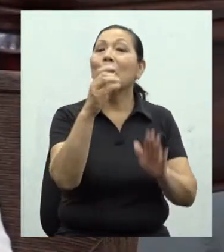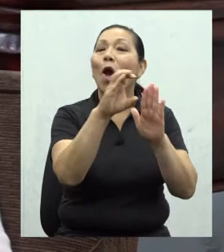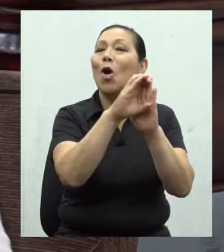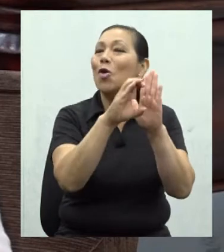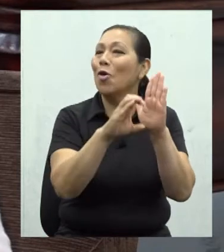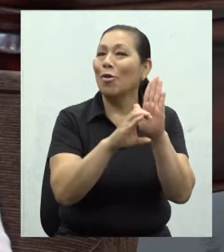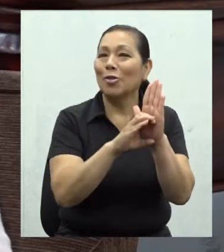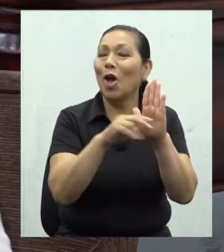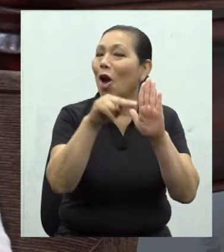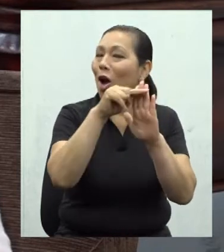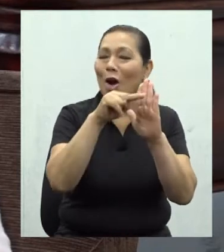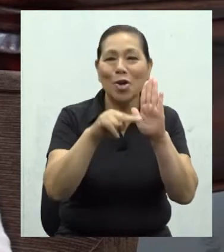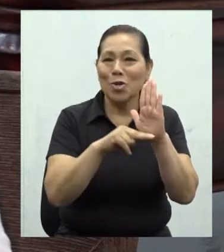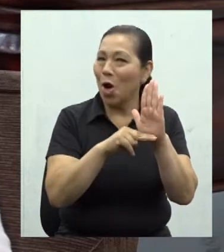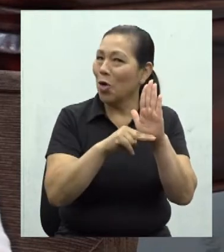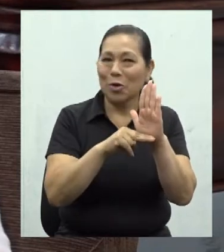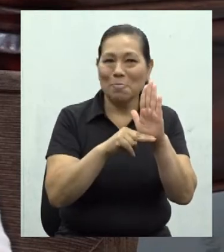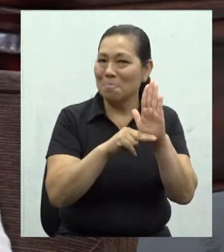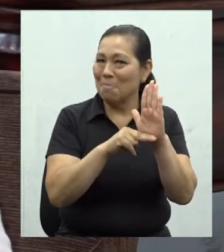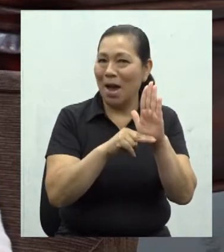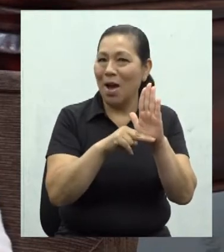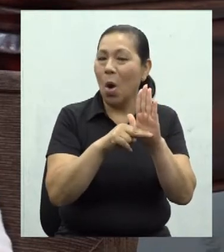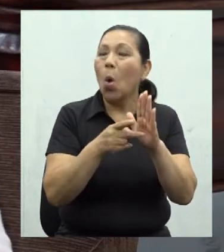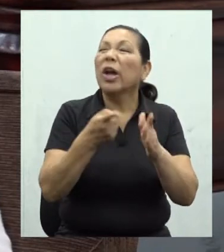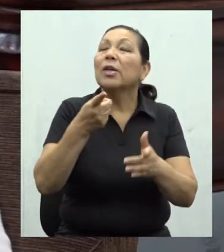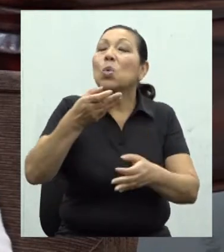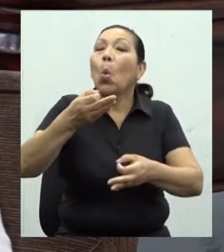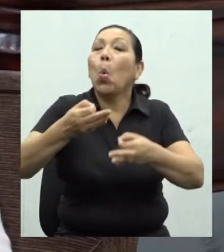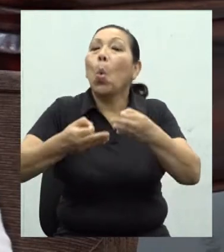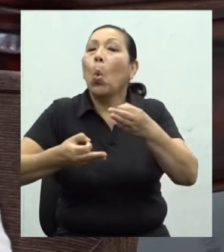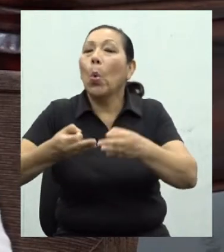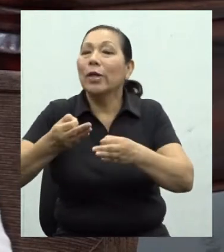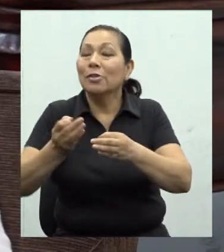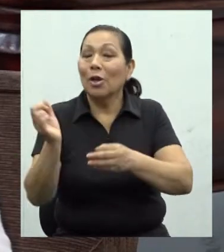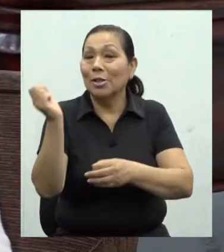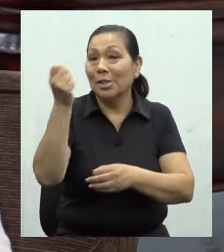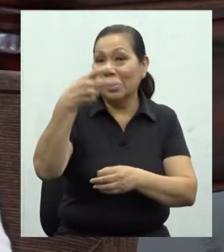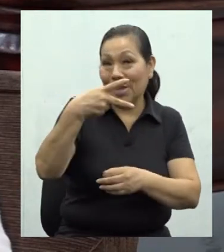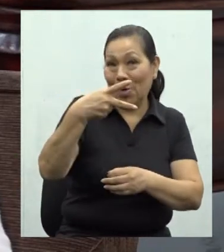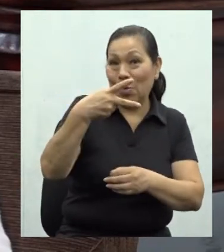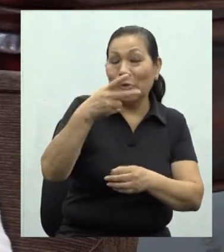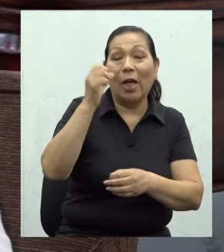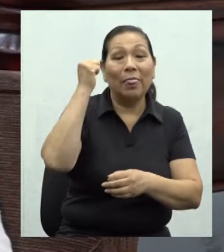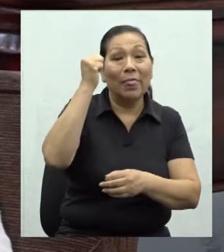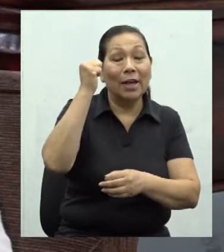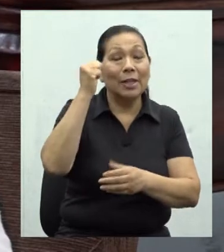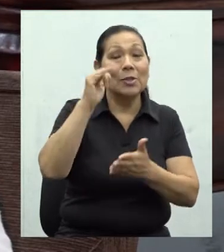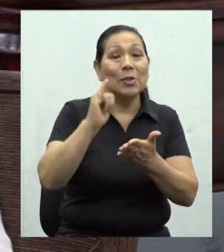no es una mera norma política, sino que es una norma jurídica. Lo segundo es que los derechos